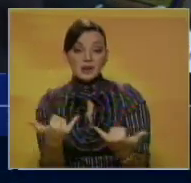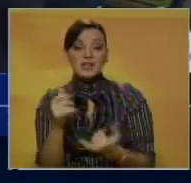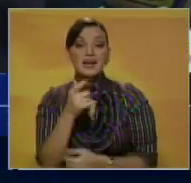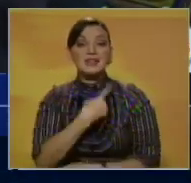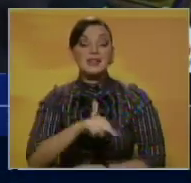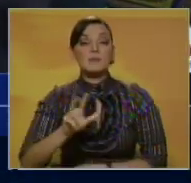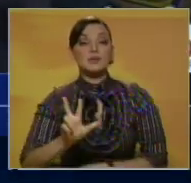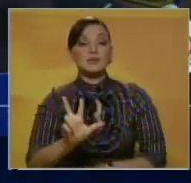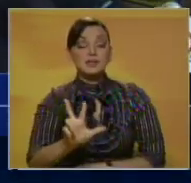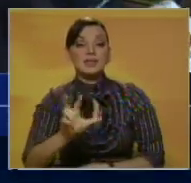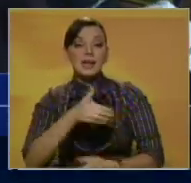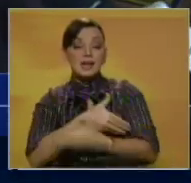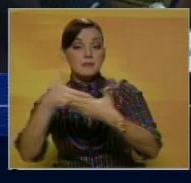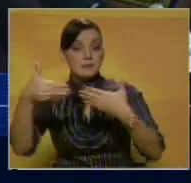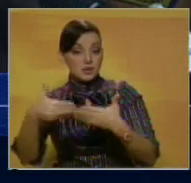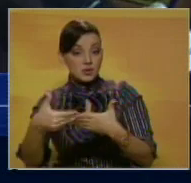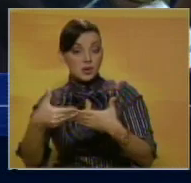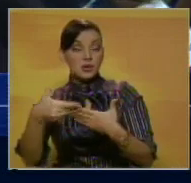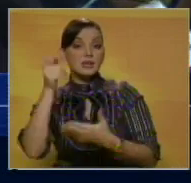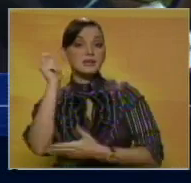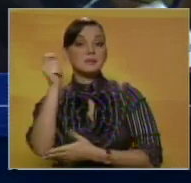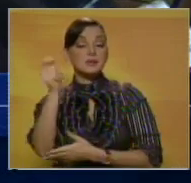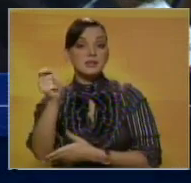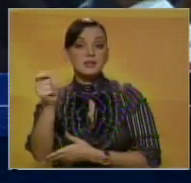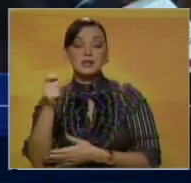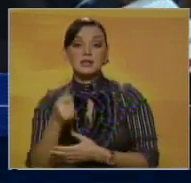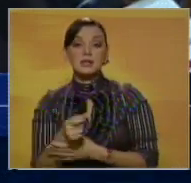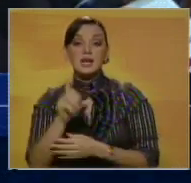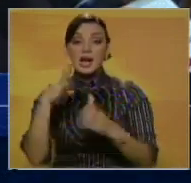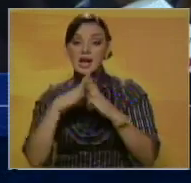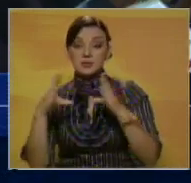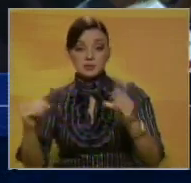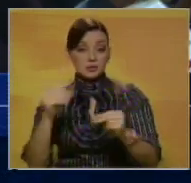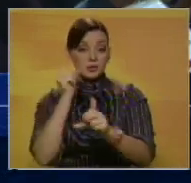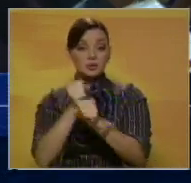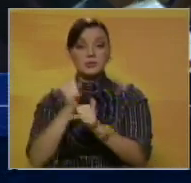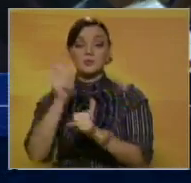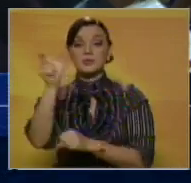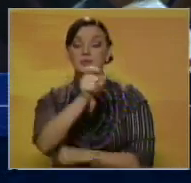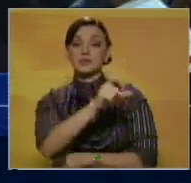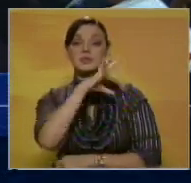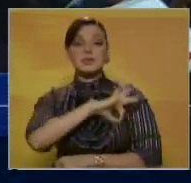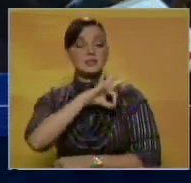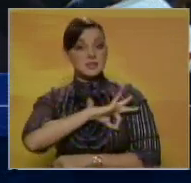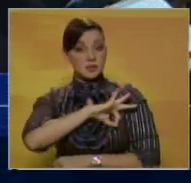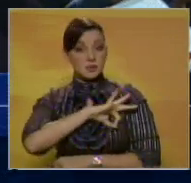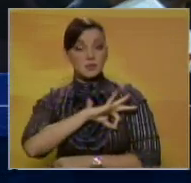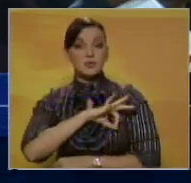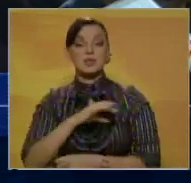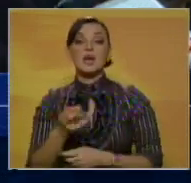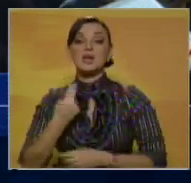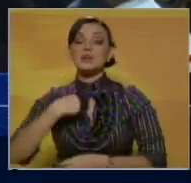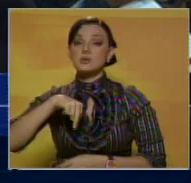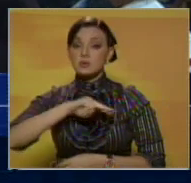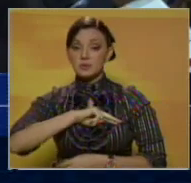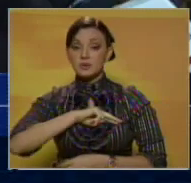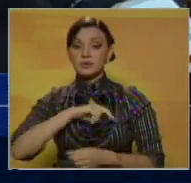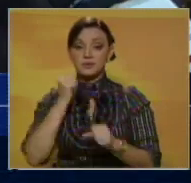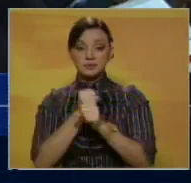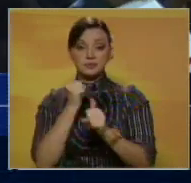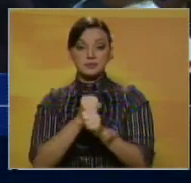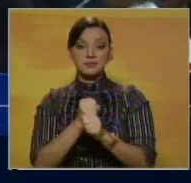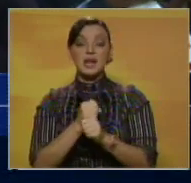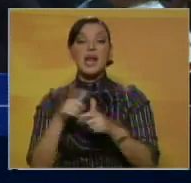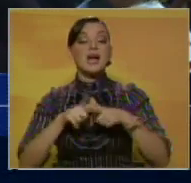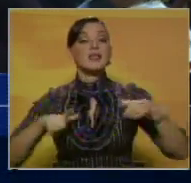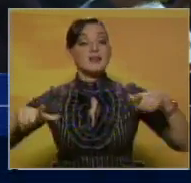ha dado estabilidad laboral a todos los trabajadores del Seguro Social. Nosotros, el Seguro Social es nuestro, es de los trabajadores y no